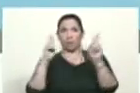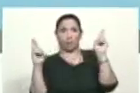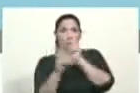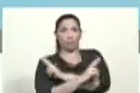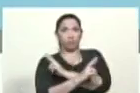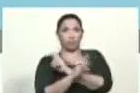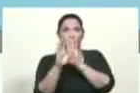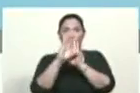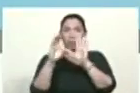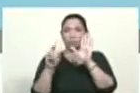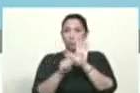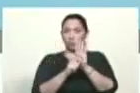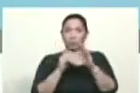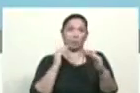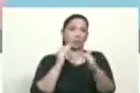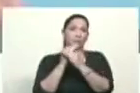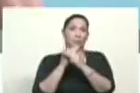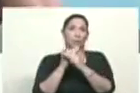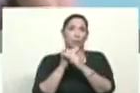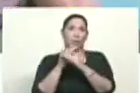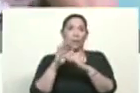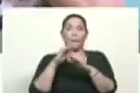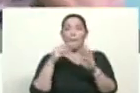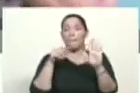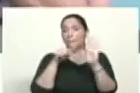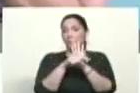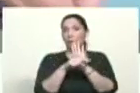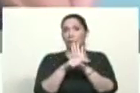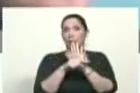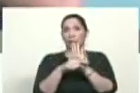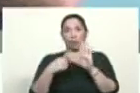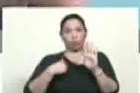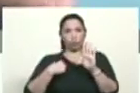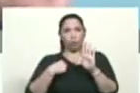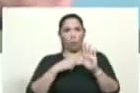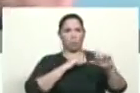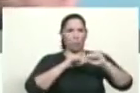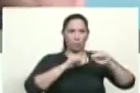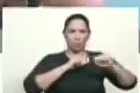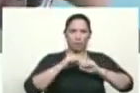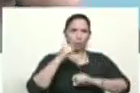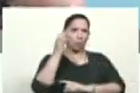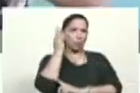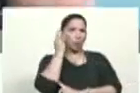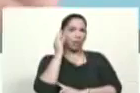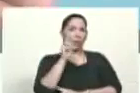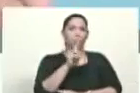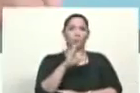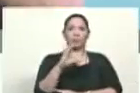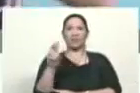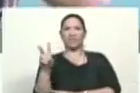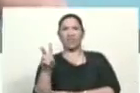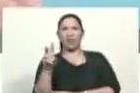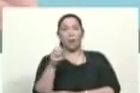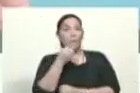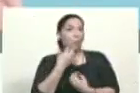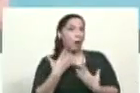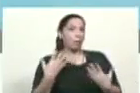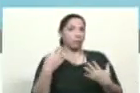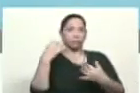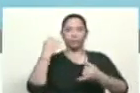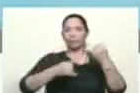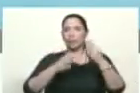paró por ese artículo, ¿no? Y militaba con el movimiento de mujeres en la Universidad Central de Venezuela. Bueno, y en fin, todos